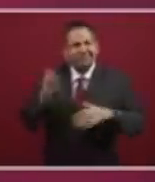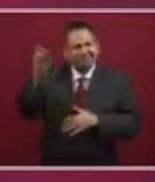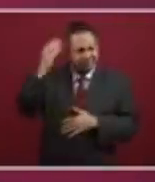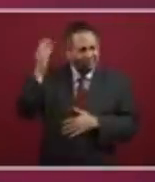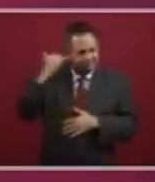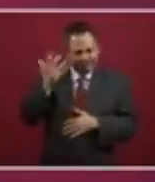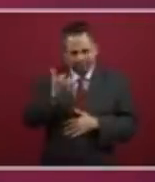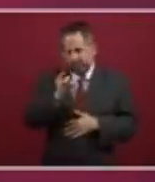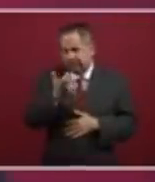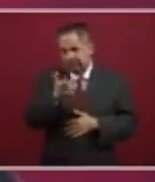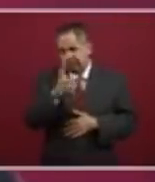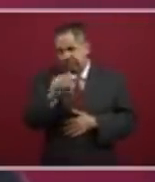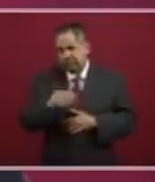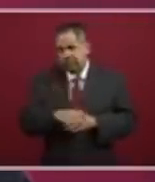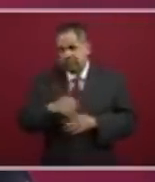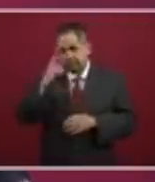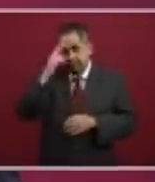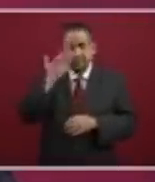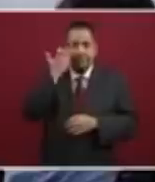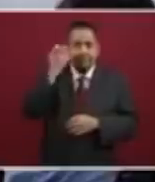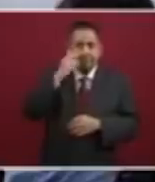antes, que se tomaban fotos